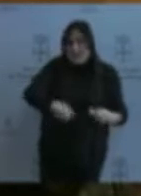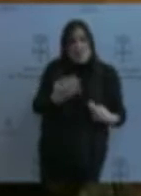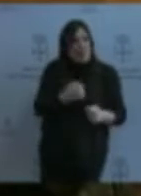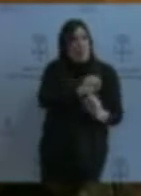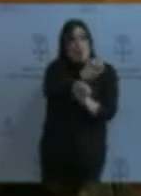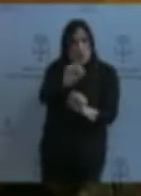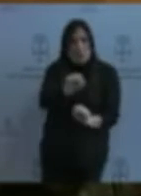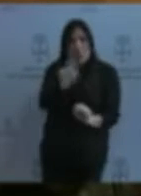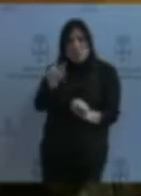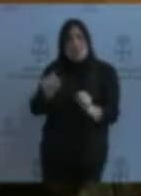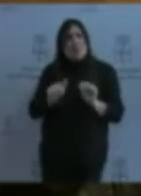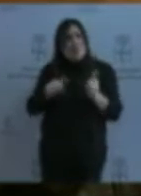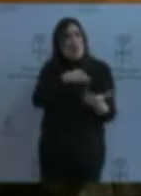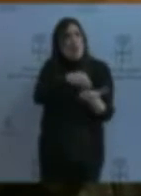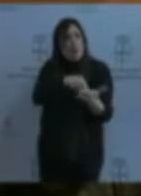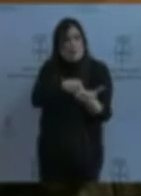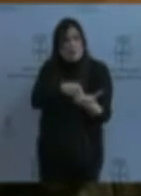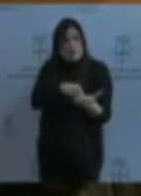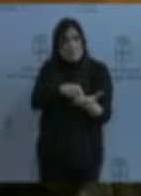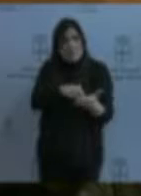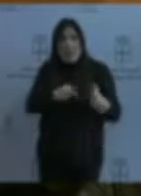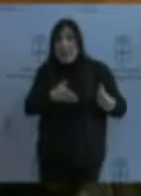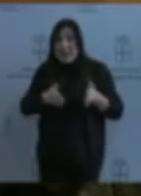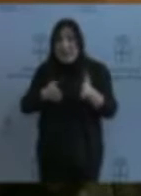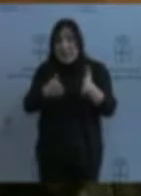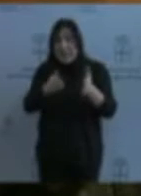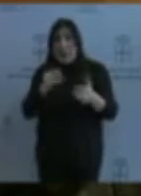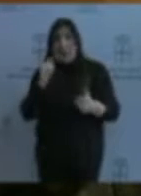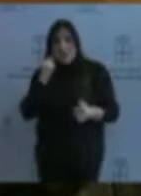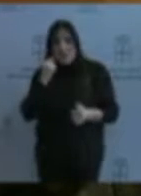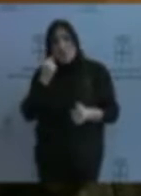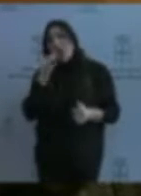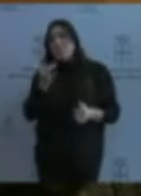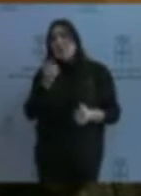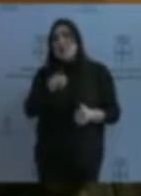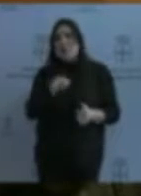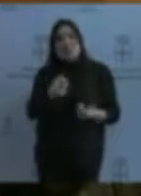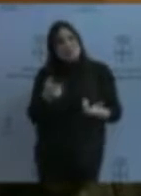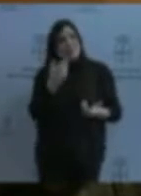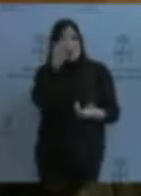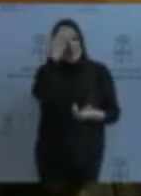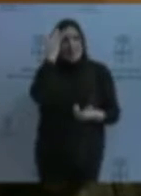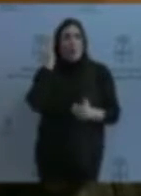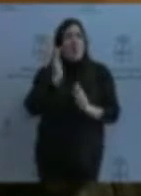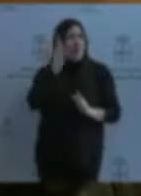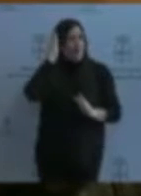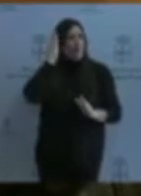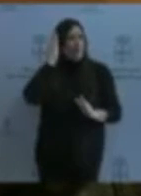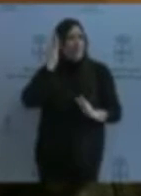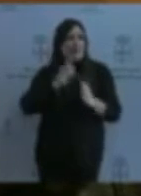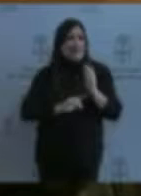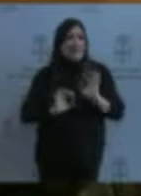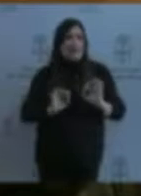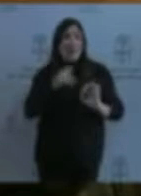La ría de Navia, además, sufre especialmente, ¿no?, porque tiene una aglomeración urbana muy próxima